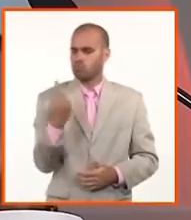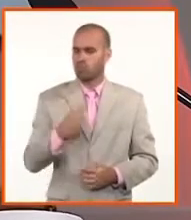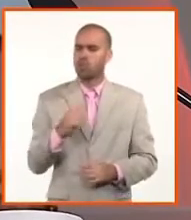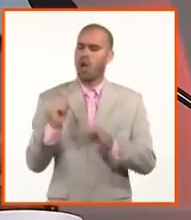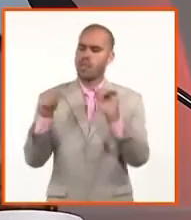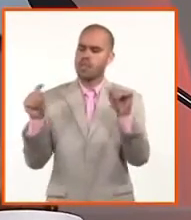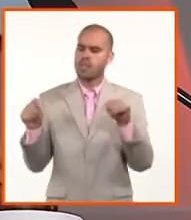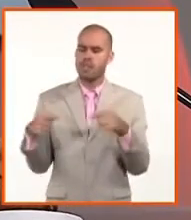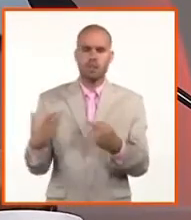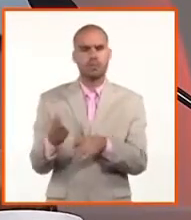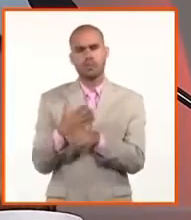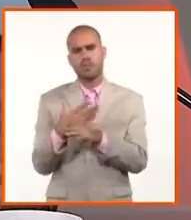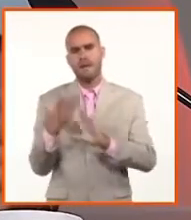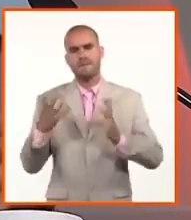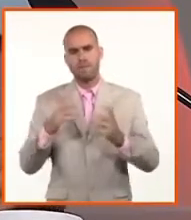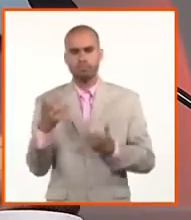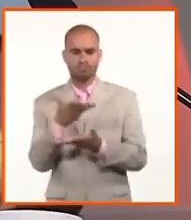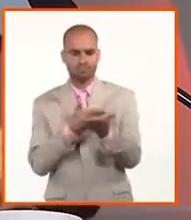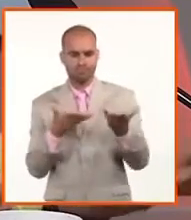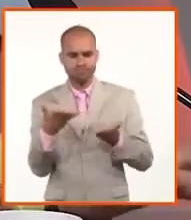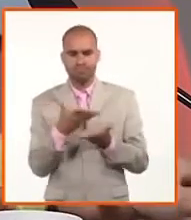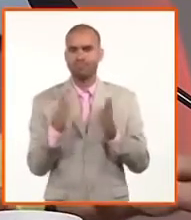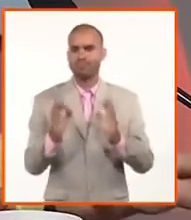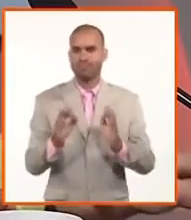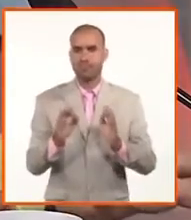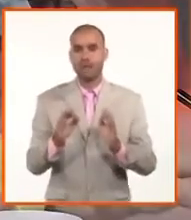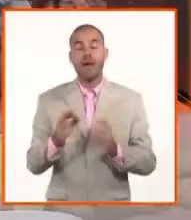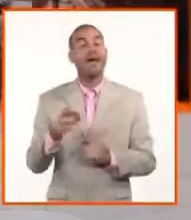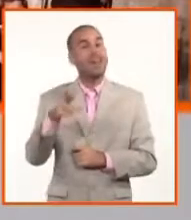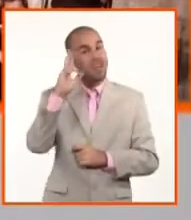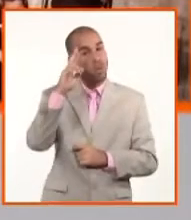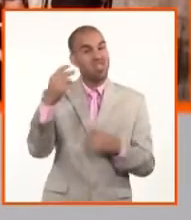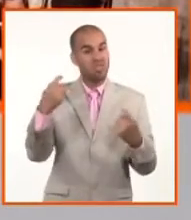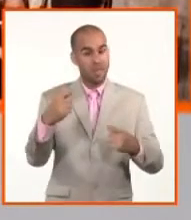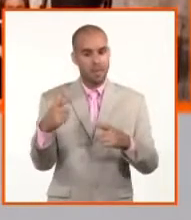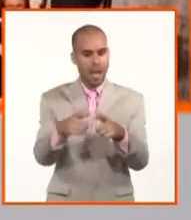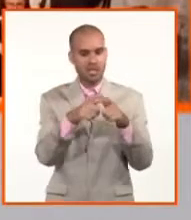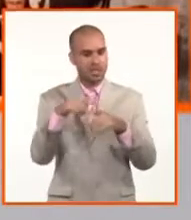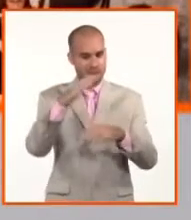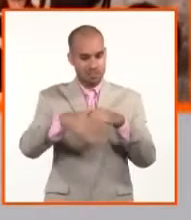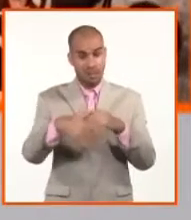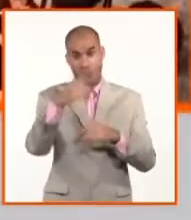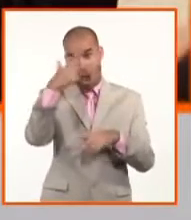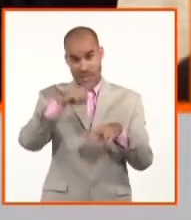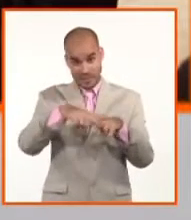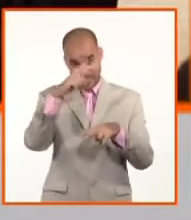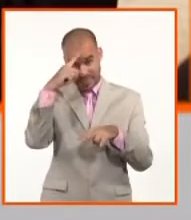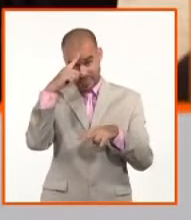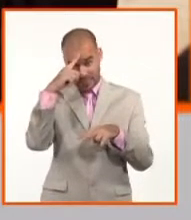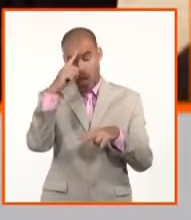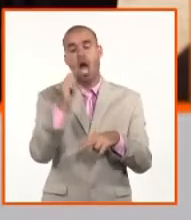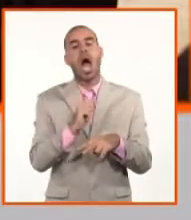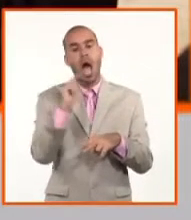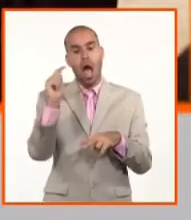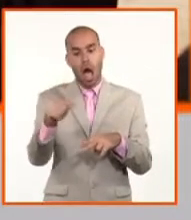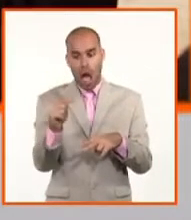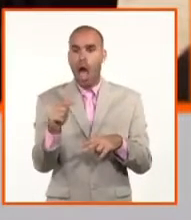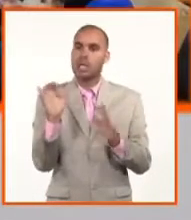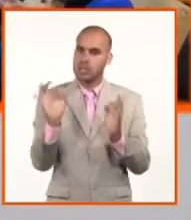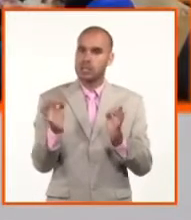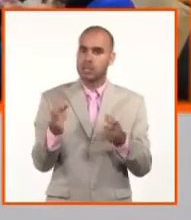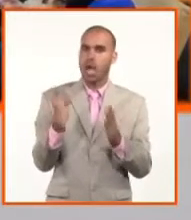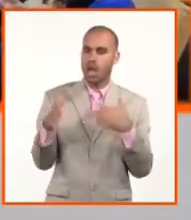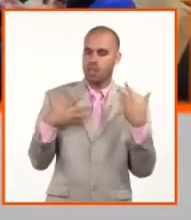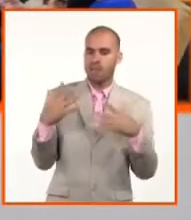de los espacios de debate, de diálogo, que siempre se tenga en cuenta la Asociación Hermanos Saiz. Yo creo que también dice mucho de la calidad de lo que hacen